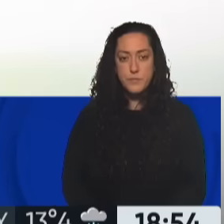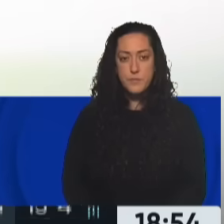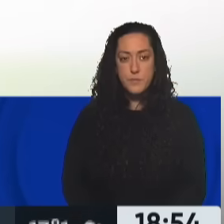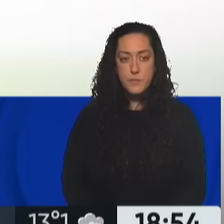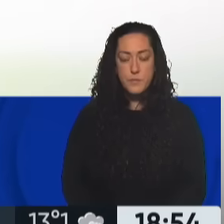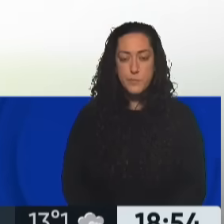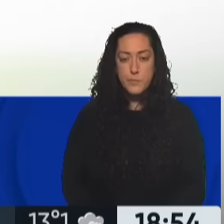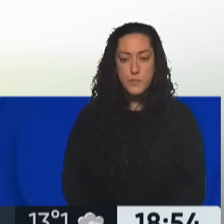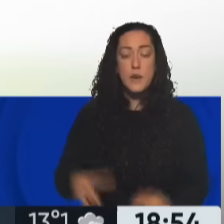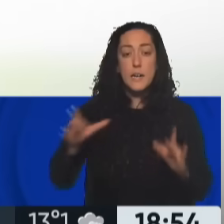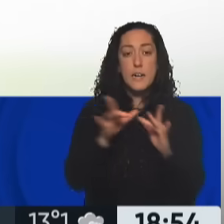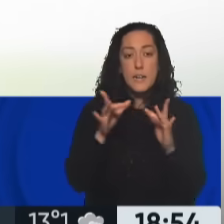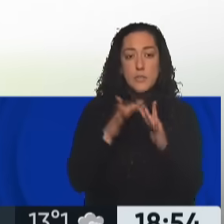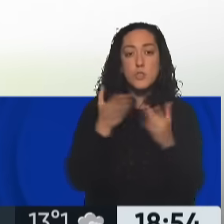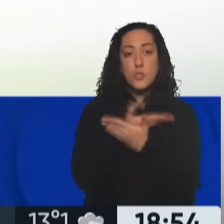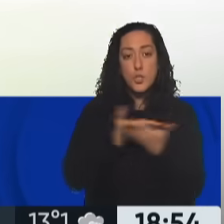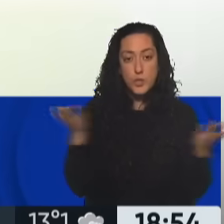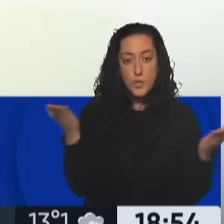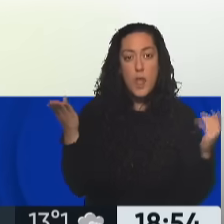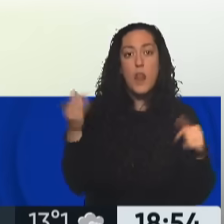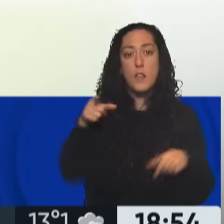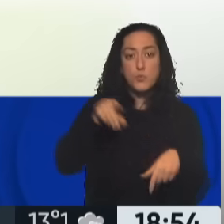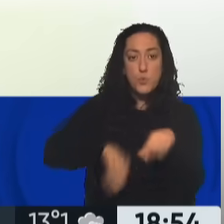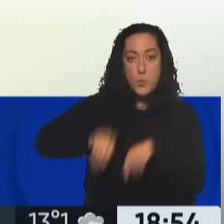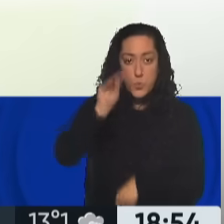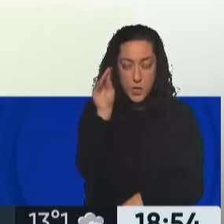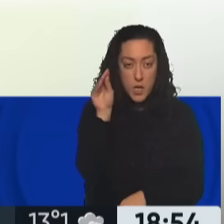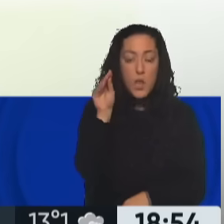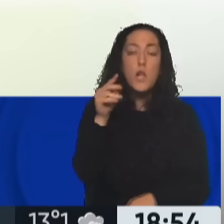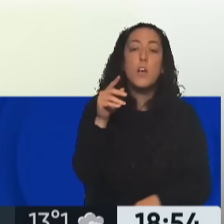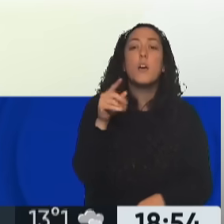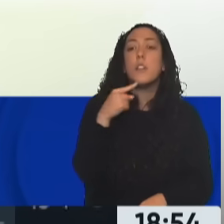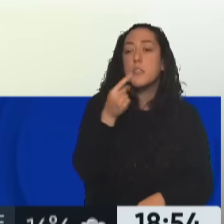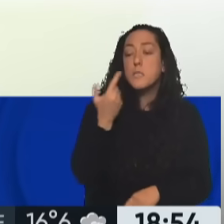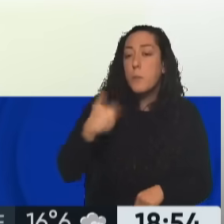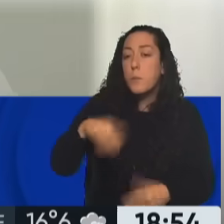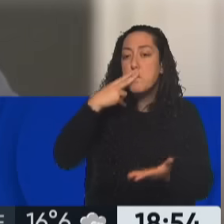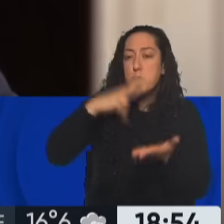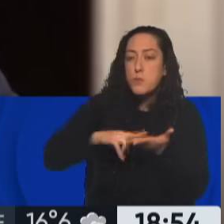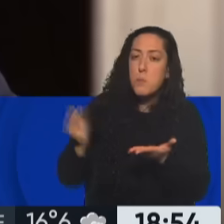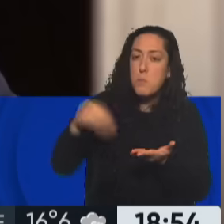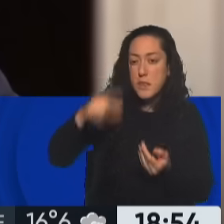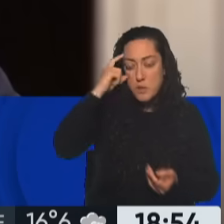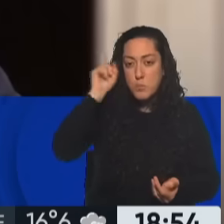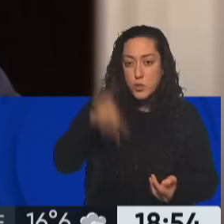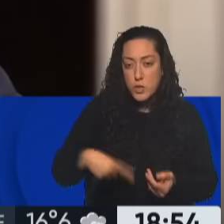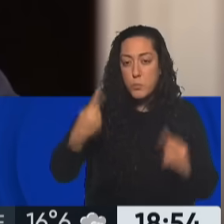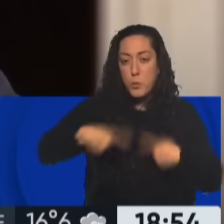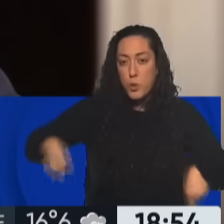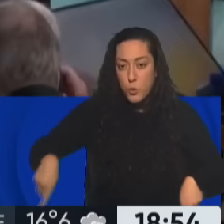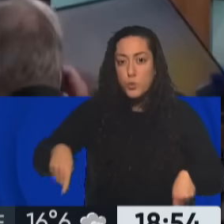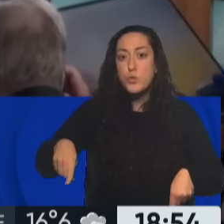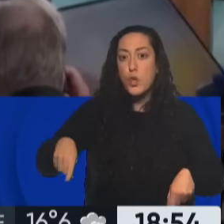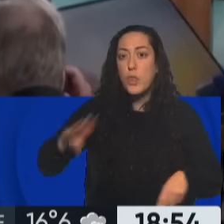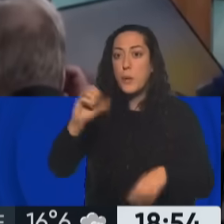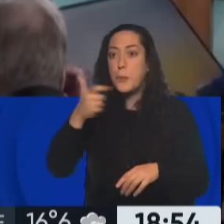A través de su red Truth Social, el mandatario republicano advirtió que impondrá un impuesto adicional del 10% a los productos provenientes de los